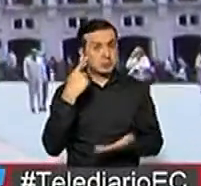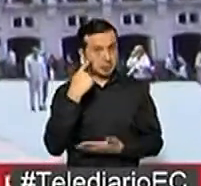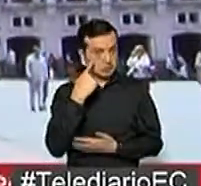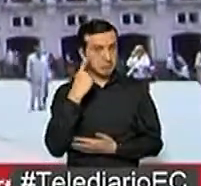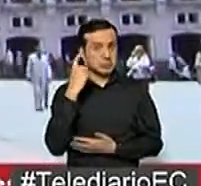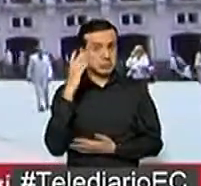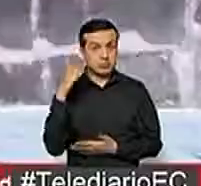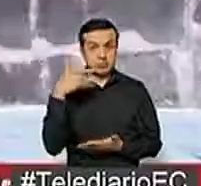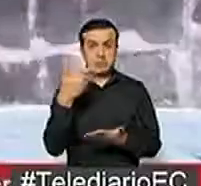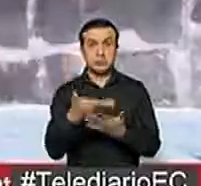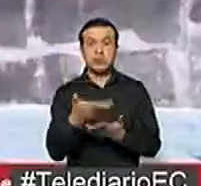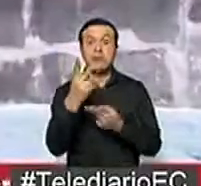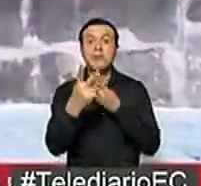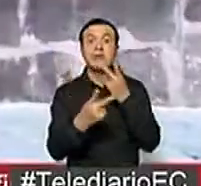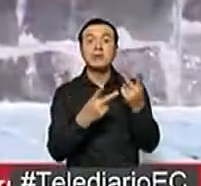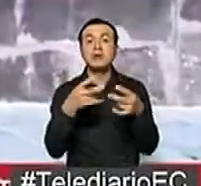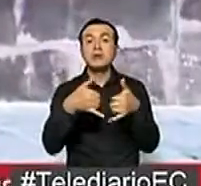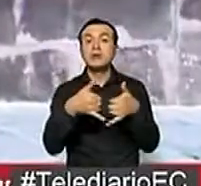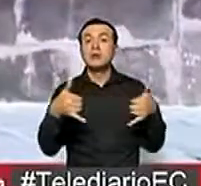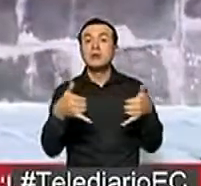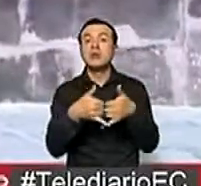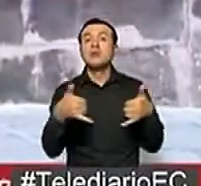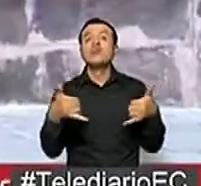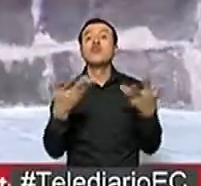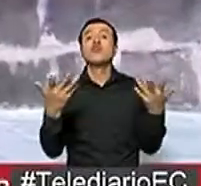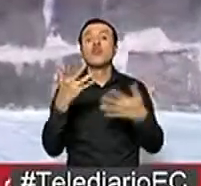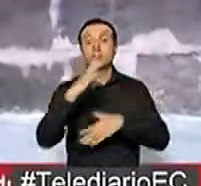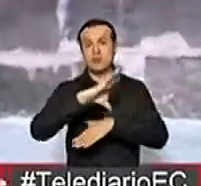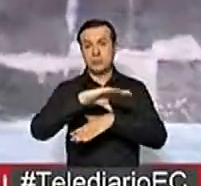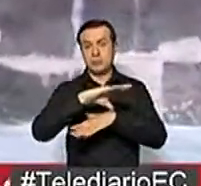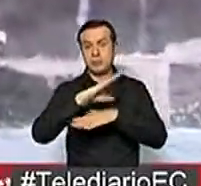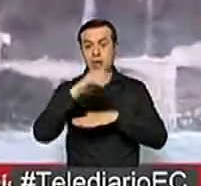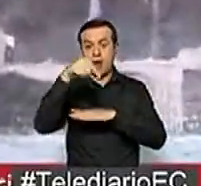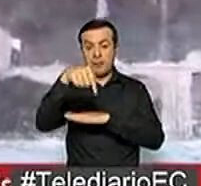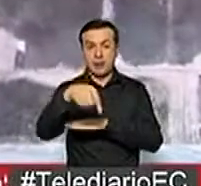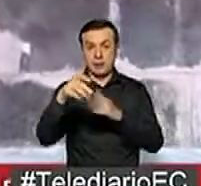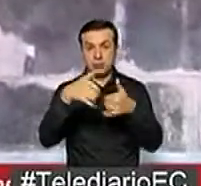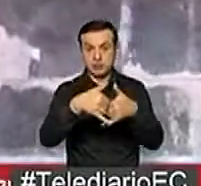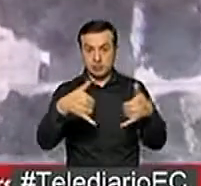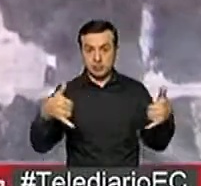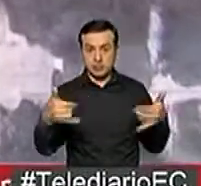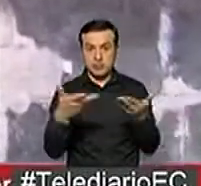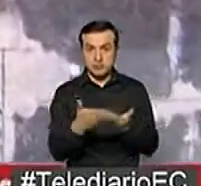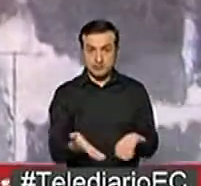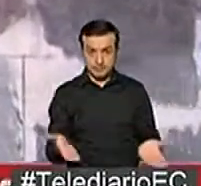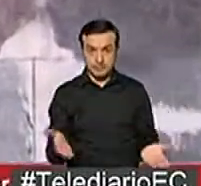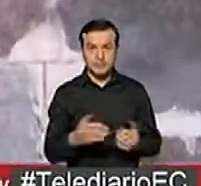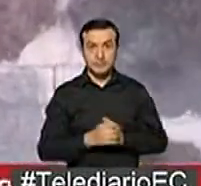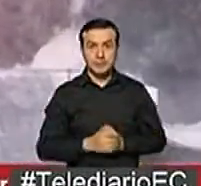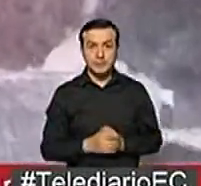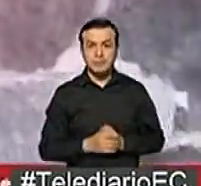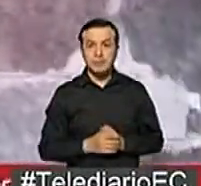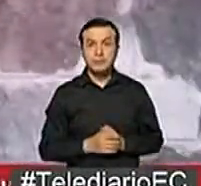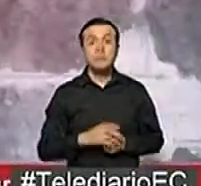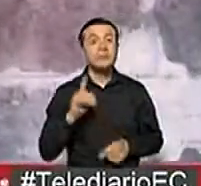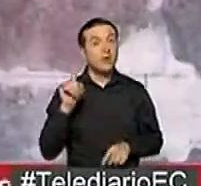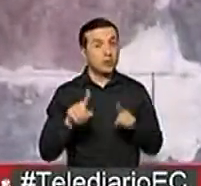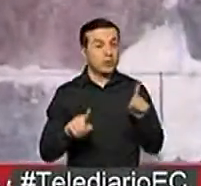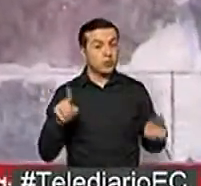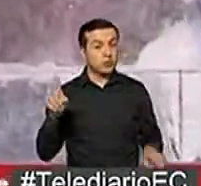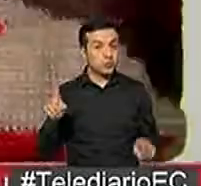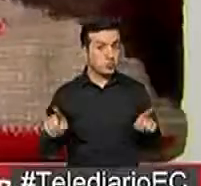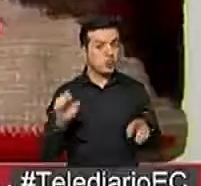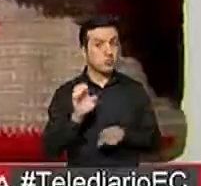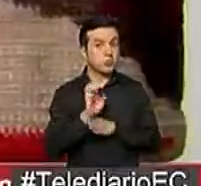la oportunidad de visitar el local ubicado en la Plaza Grande denominado Artesano Artista, en donde varios